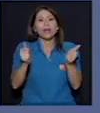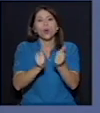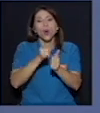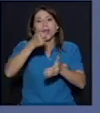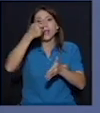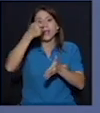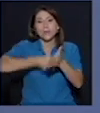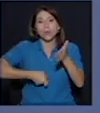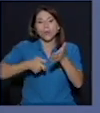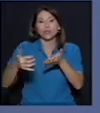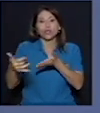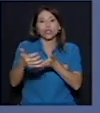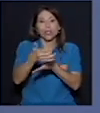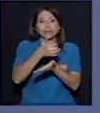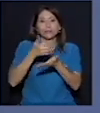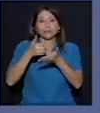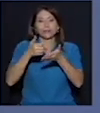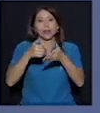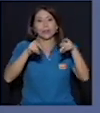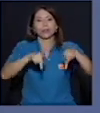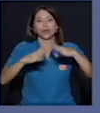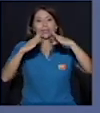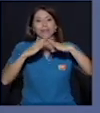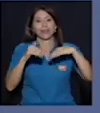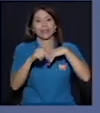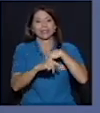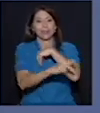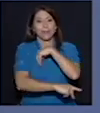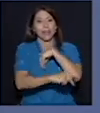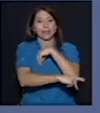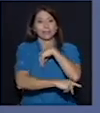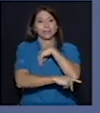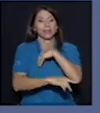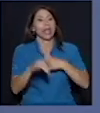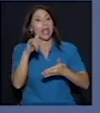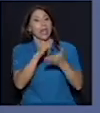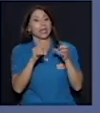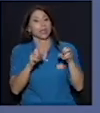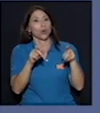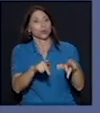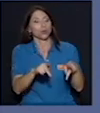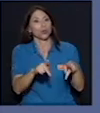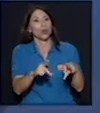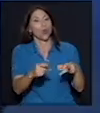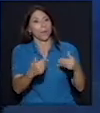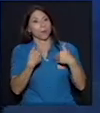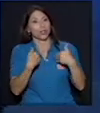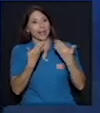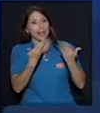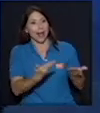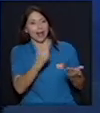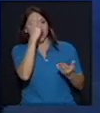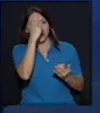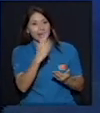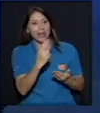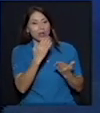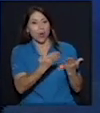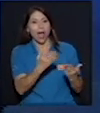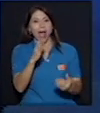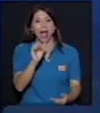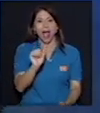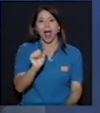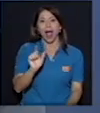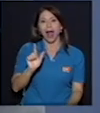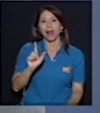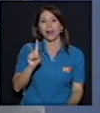impuestos que tributan los habitantes de este país. En esta ocasión vamos a tener el privilegio de tener a don